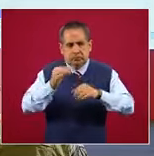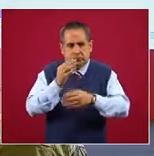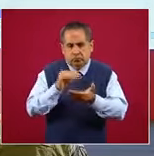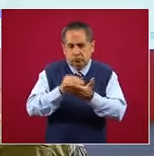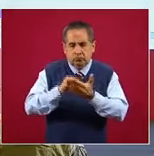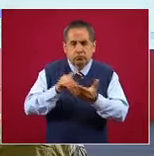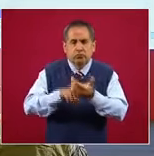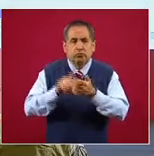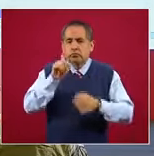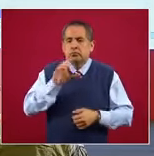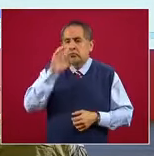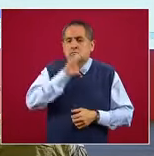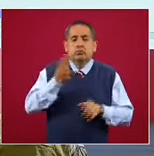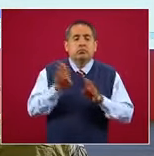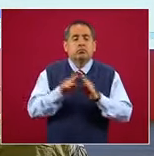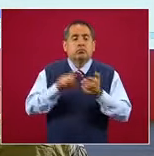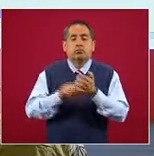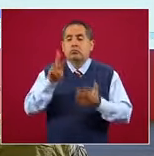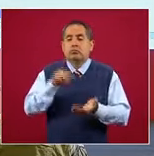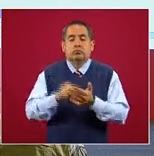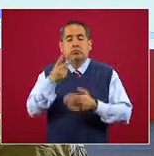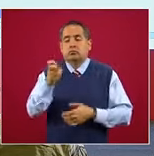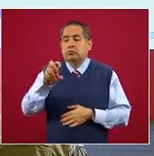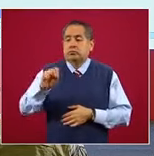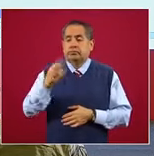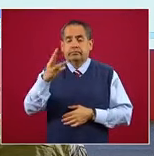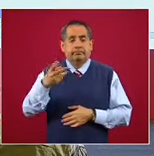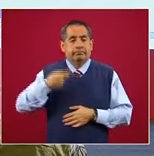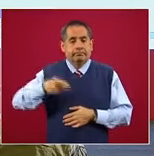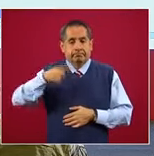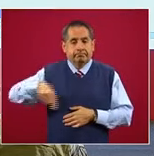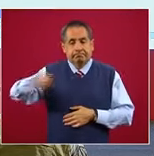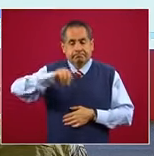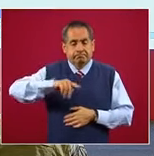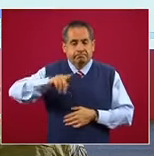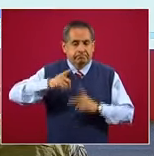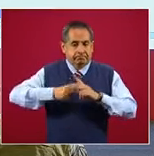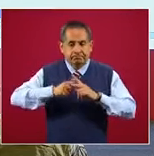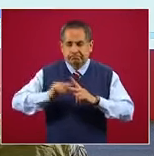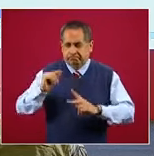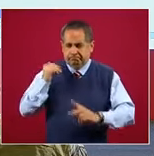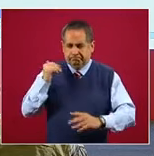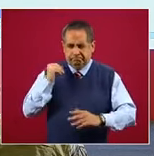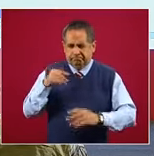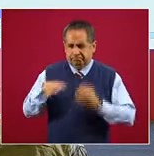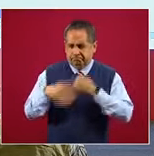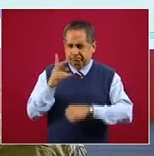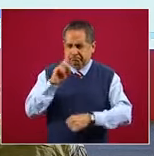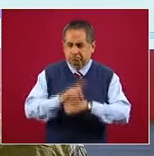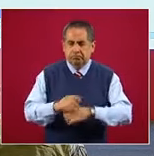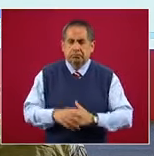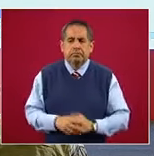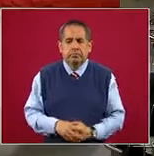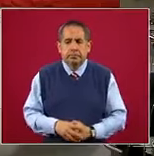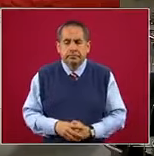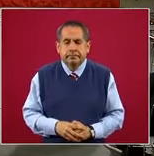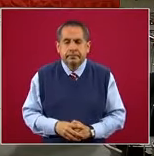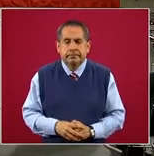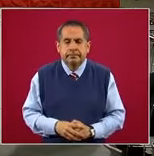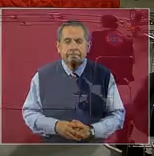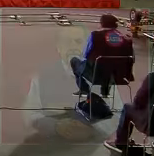momento Aguascalientes, con 3.263 casos estimados en los últimos 14 días. La siguiente, por